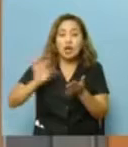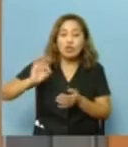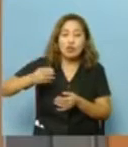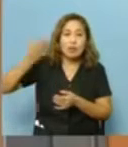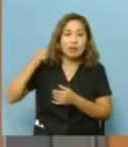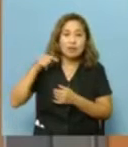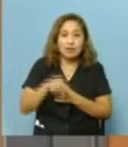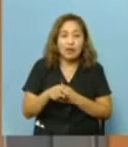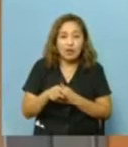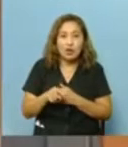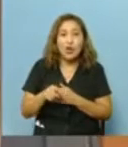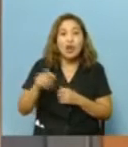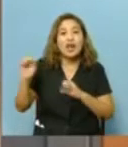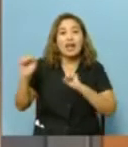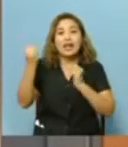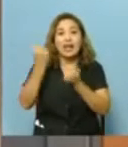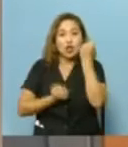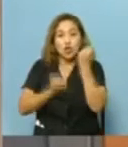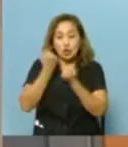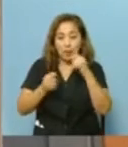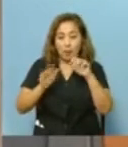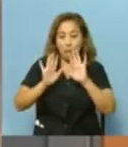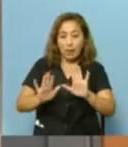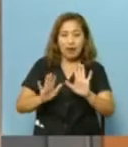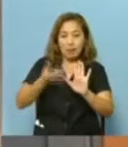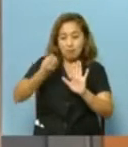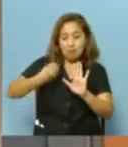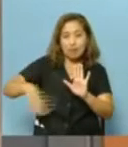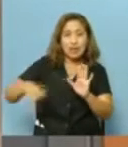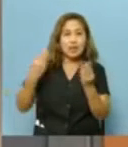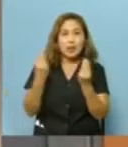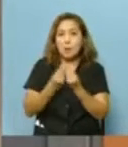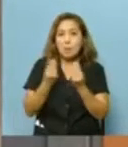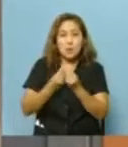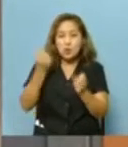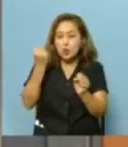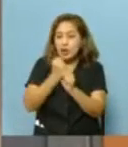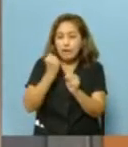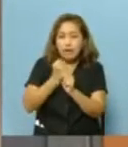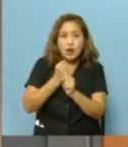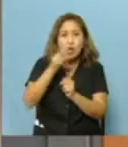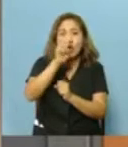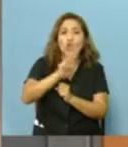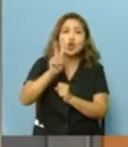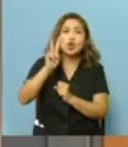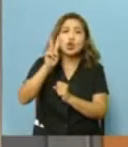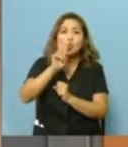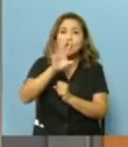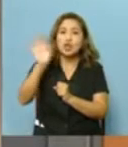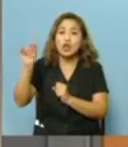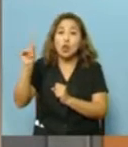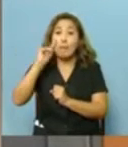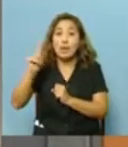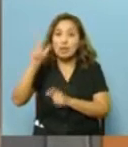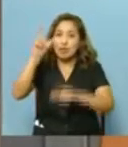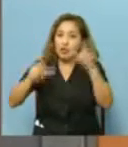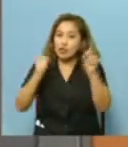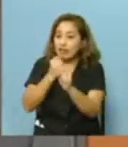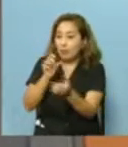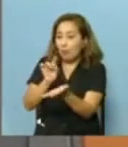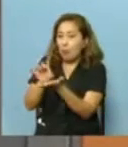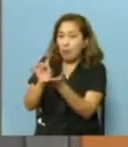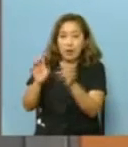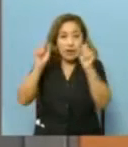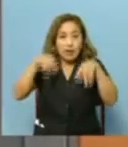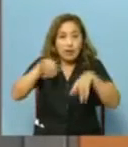donde la economía estuvo en recesión perdiendo muchísimos empleos más de 200.000 en todo el país y aquí en la provincia